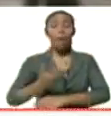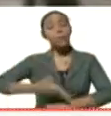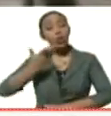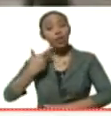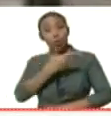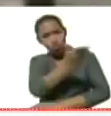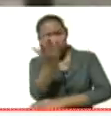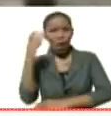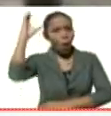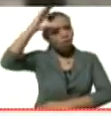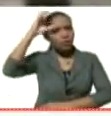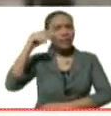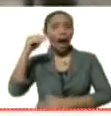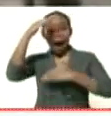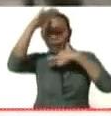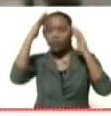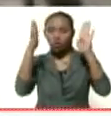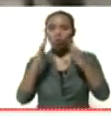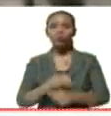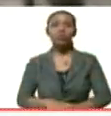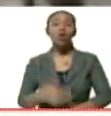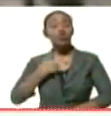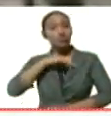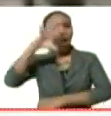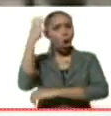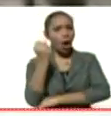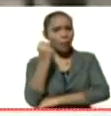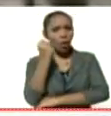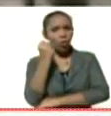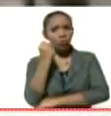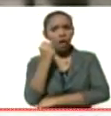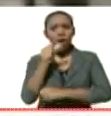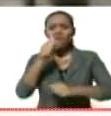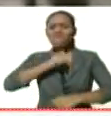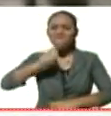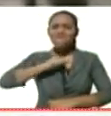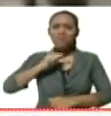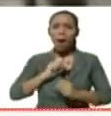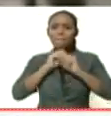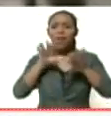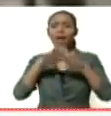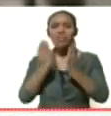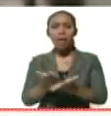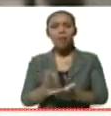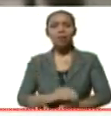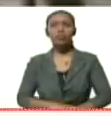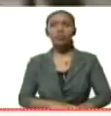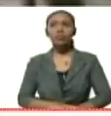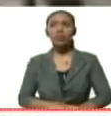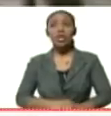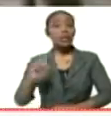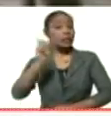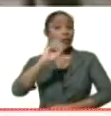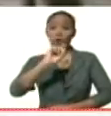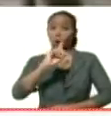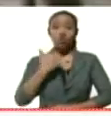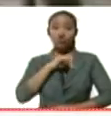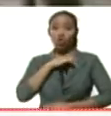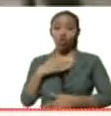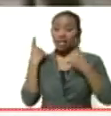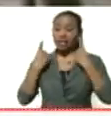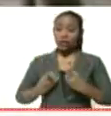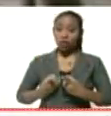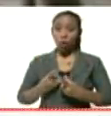tengamos conciencia, atención. Hemos logrado contener la pandemia. Si no hubiéramos tomado las medidas